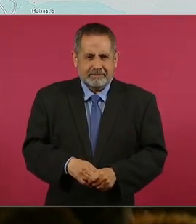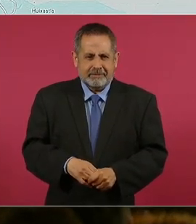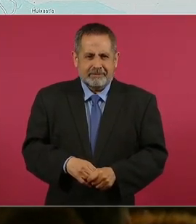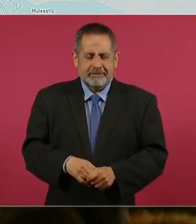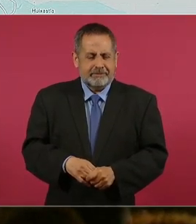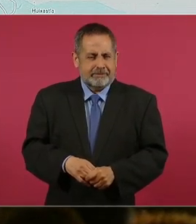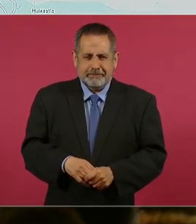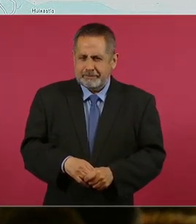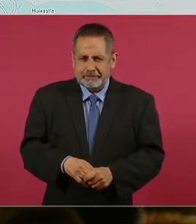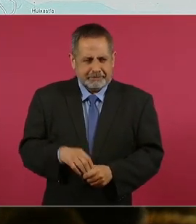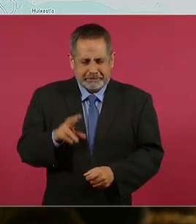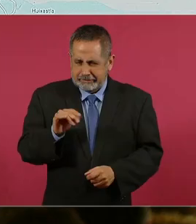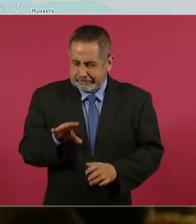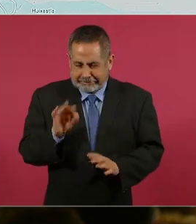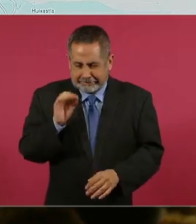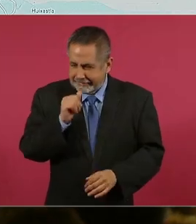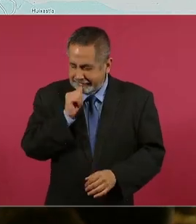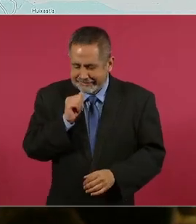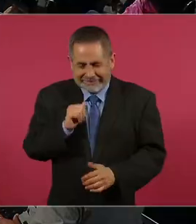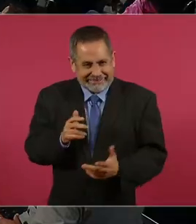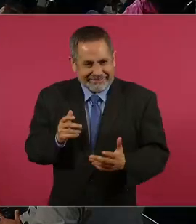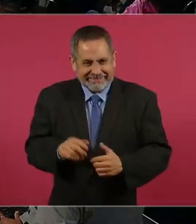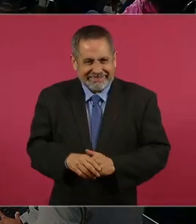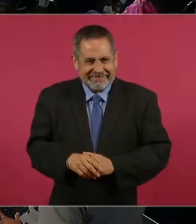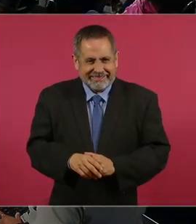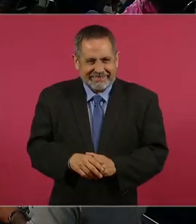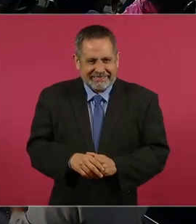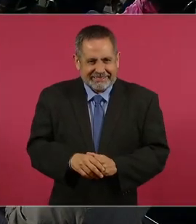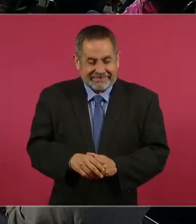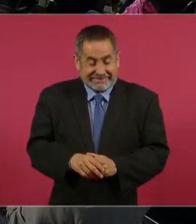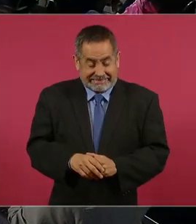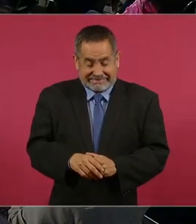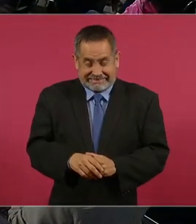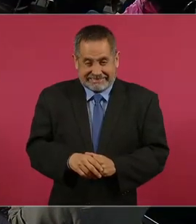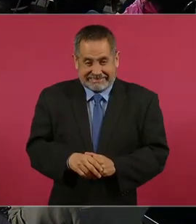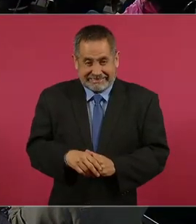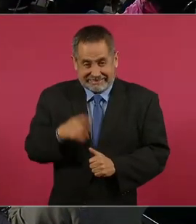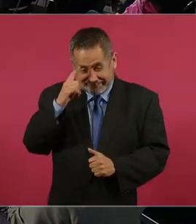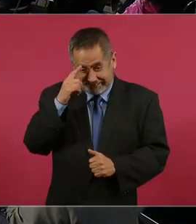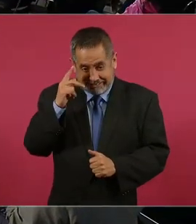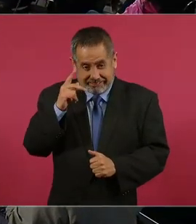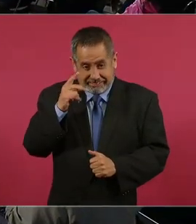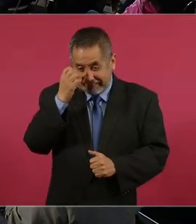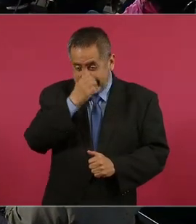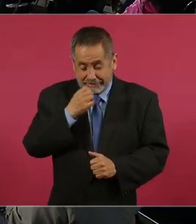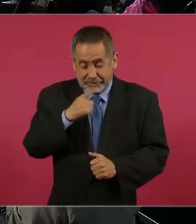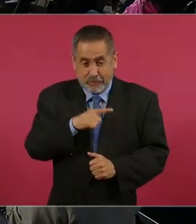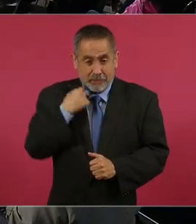no, no vaya a ser que no, no pasemos la prueba.